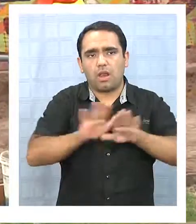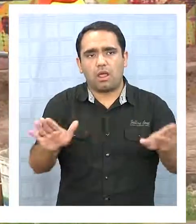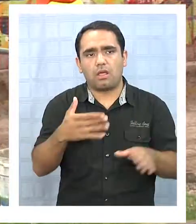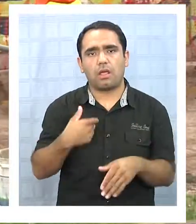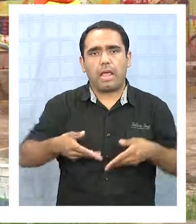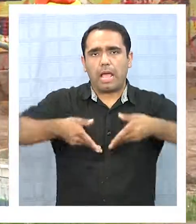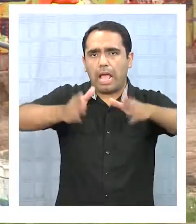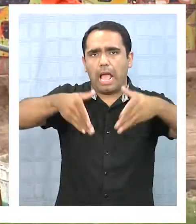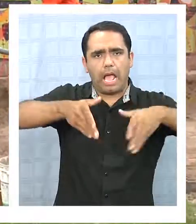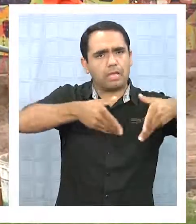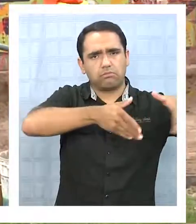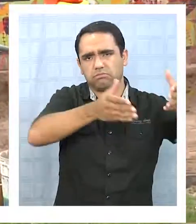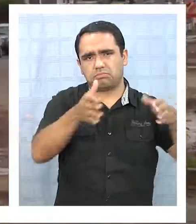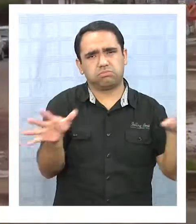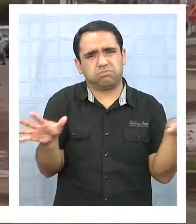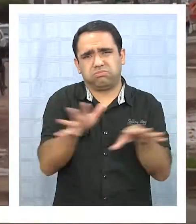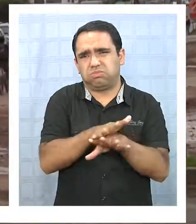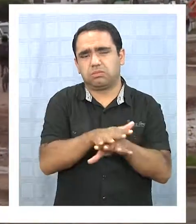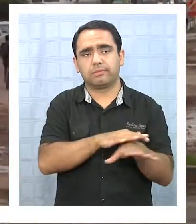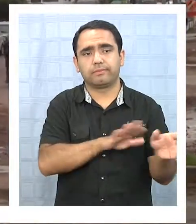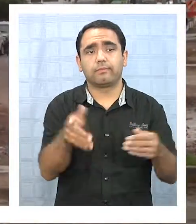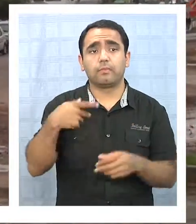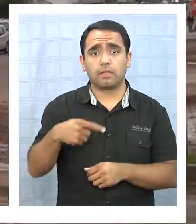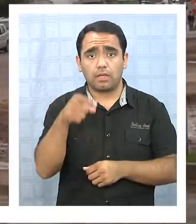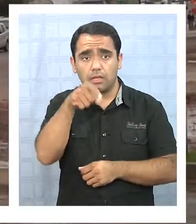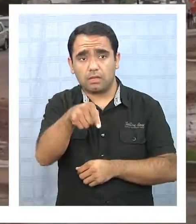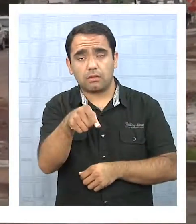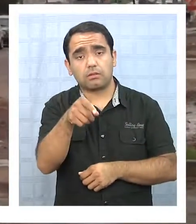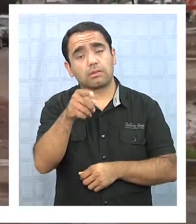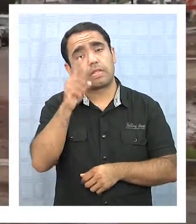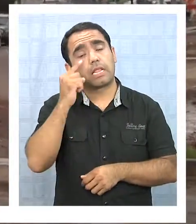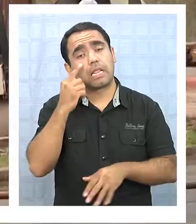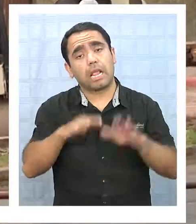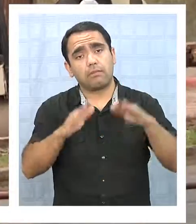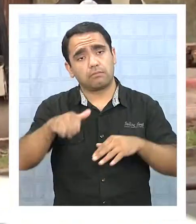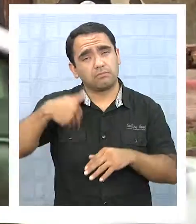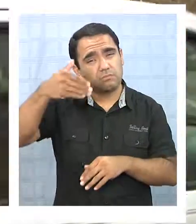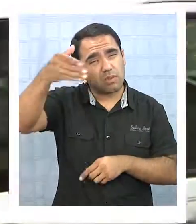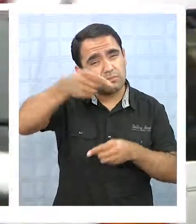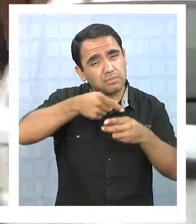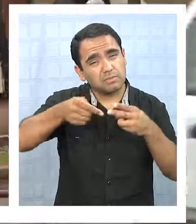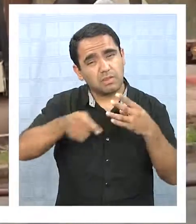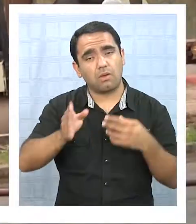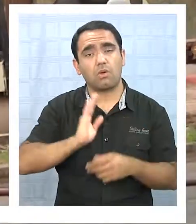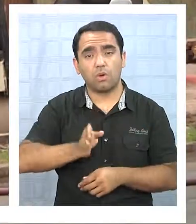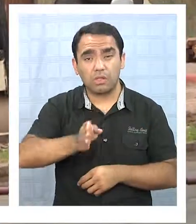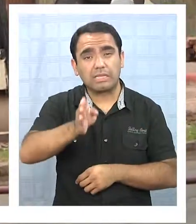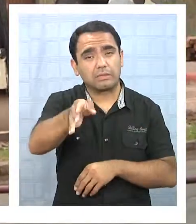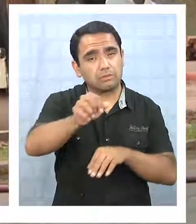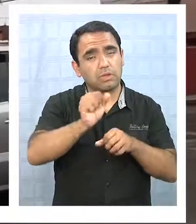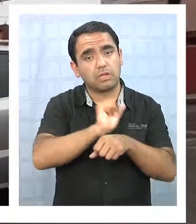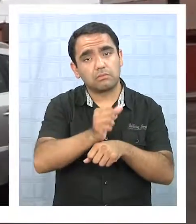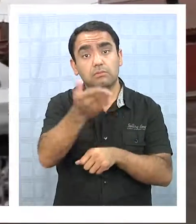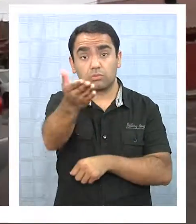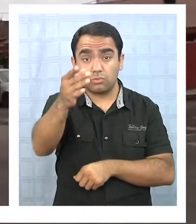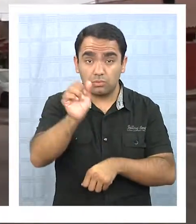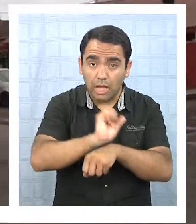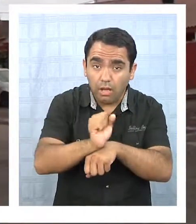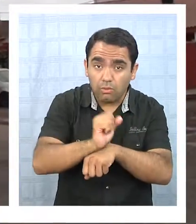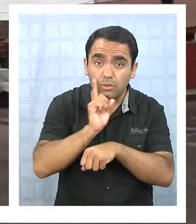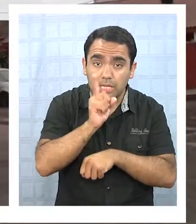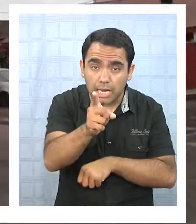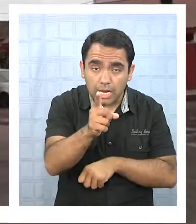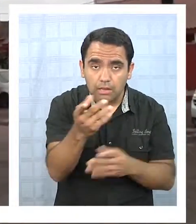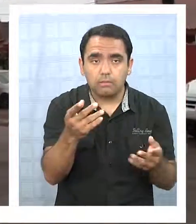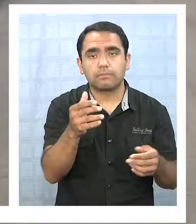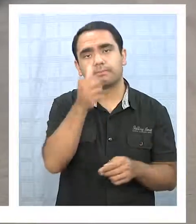no dan abasto. Es probable que este caos vial continúe durante las próximas semanas, así que si usted va a salir en su auto, vaya